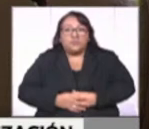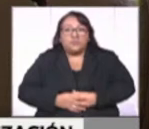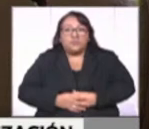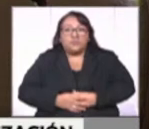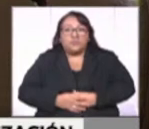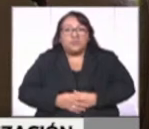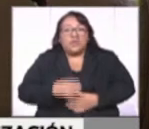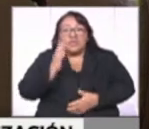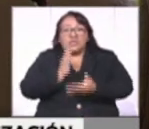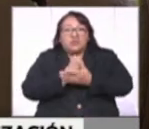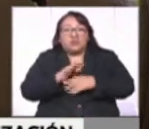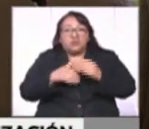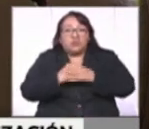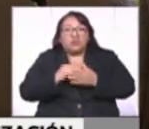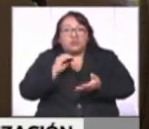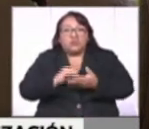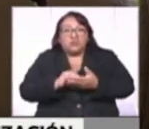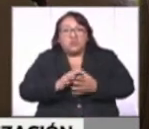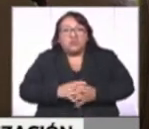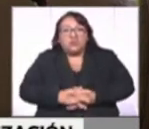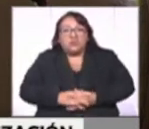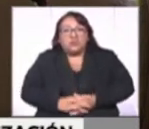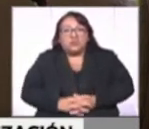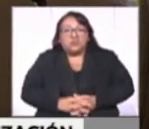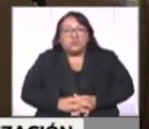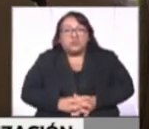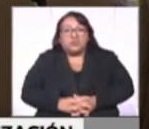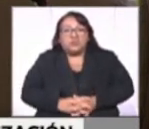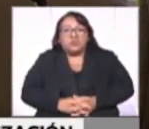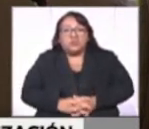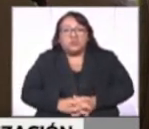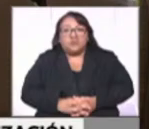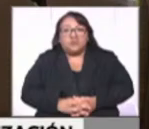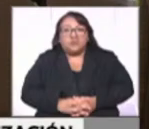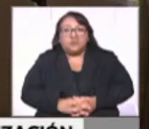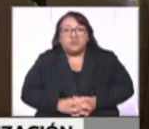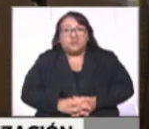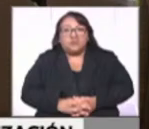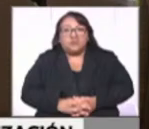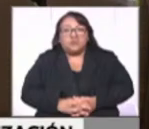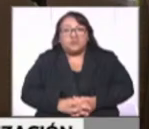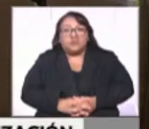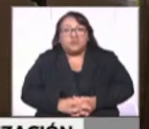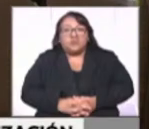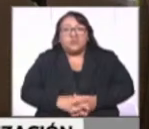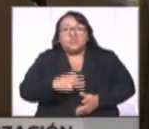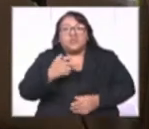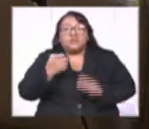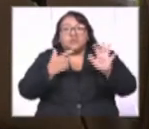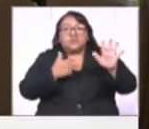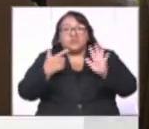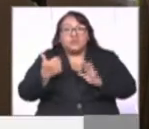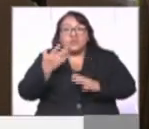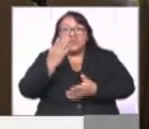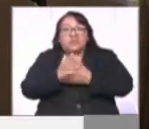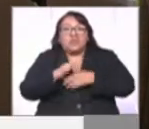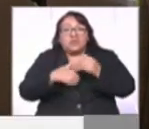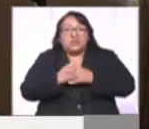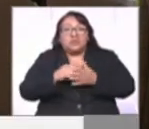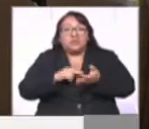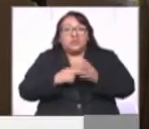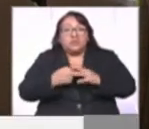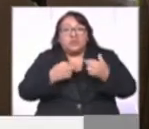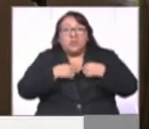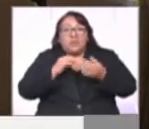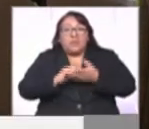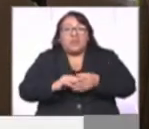Infracciones impuestas que se encuentran en un plazo menor de 2 años, 367 infracciones, que representan